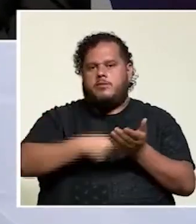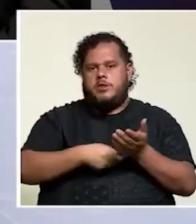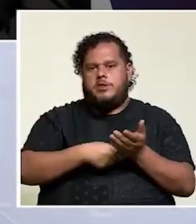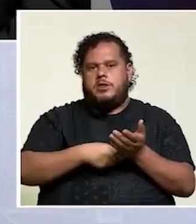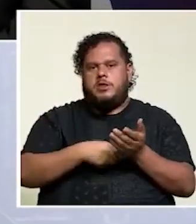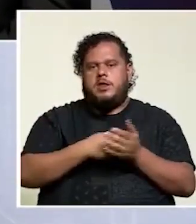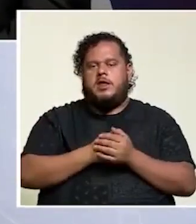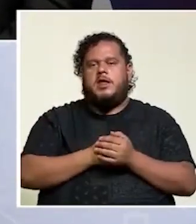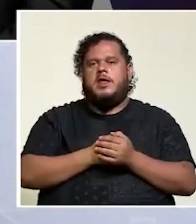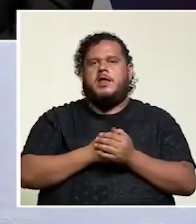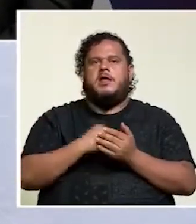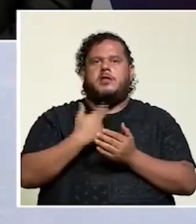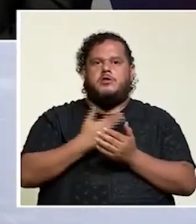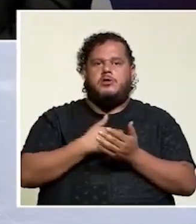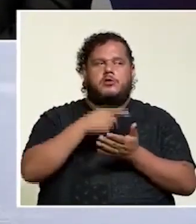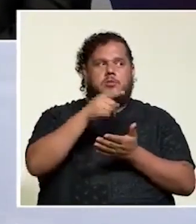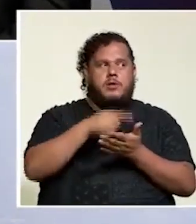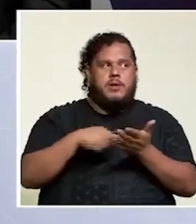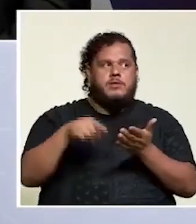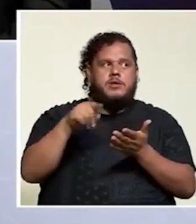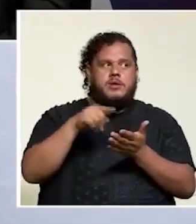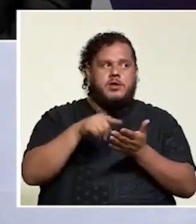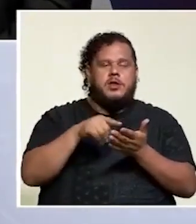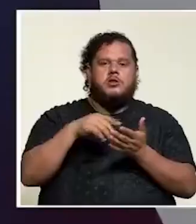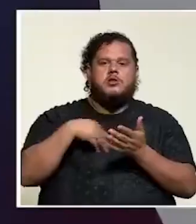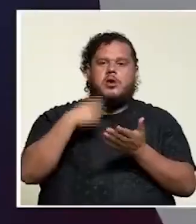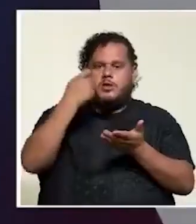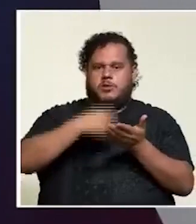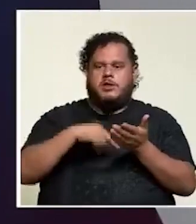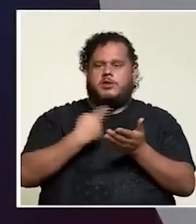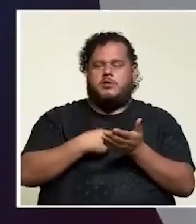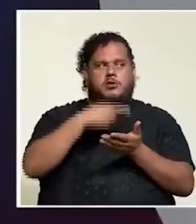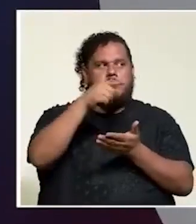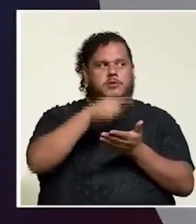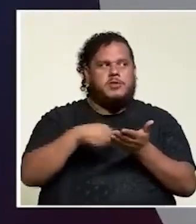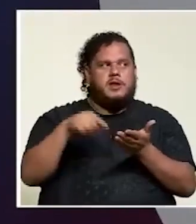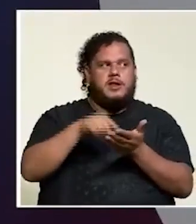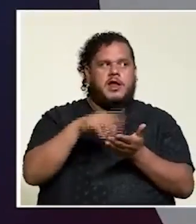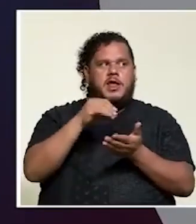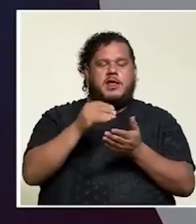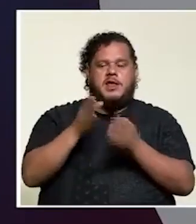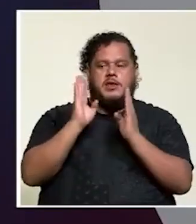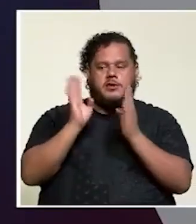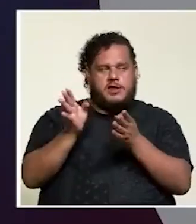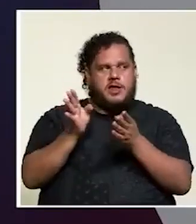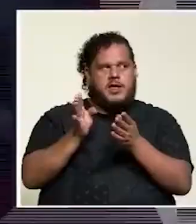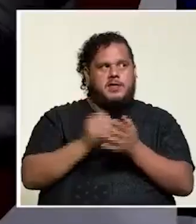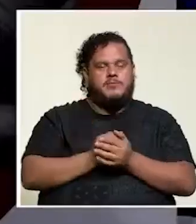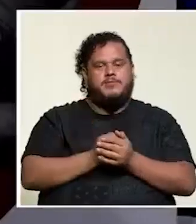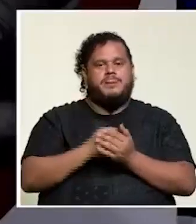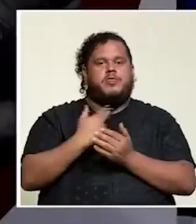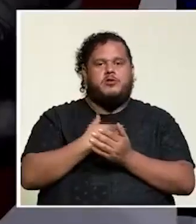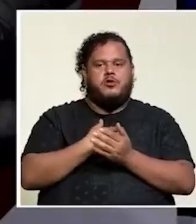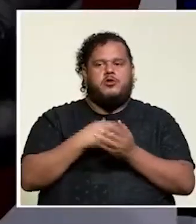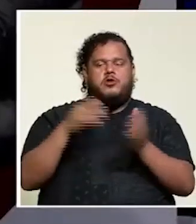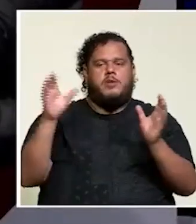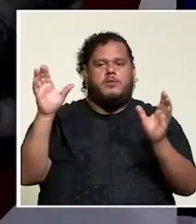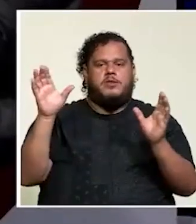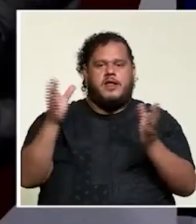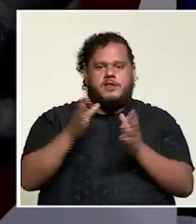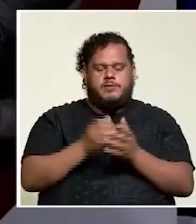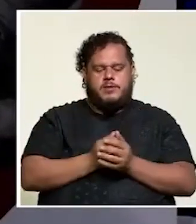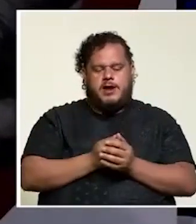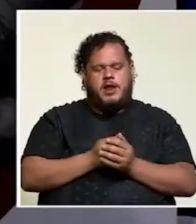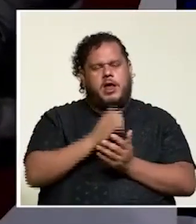que vamos a eliminar. Menores. Son impuestos que vamos a eliminar. Y en torno al IVA... los que quedan los vamos a simplificar.